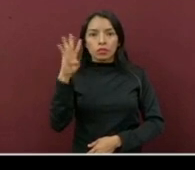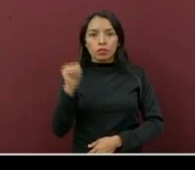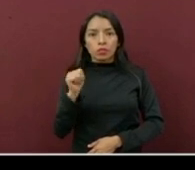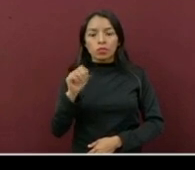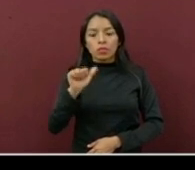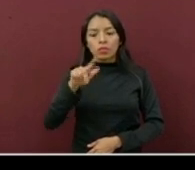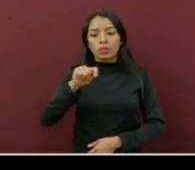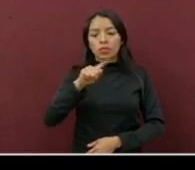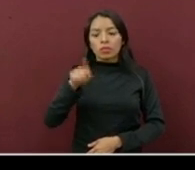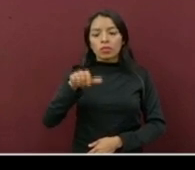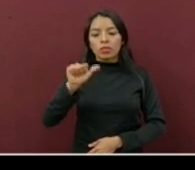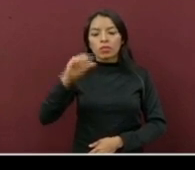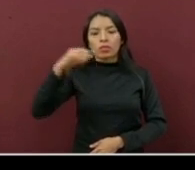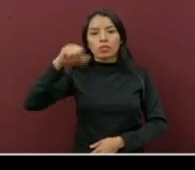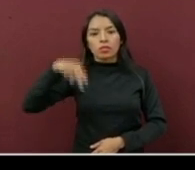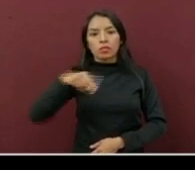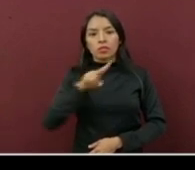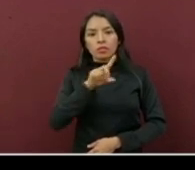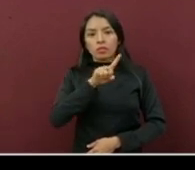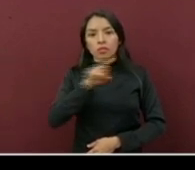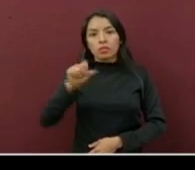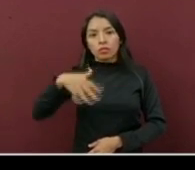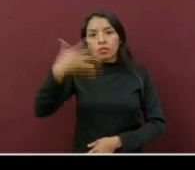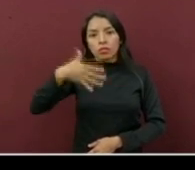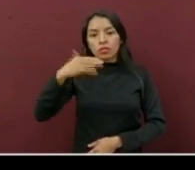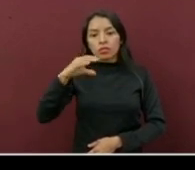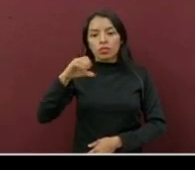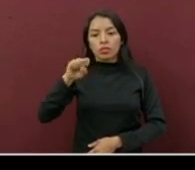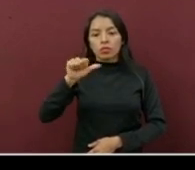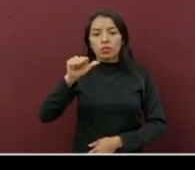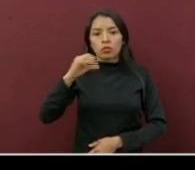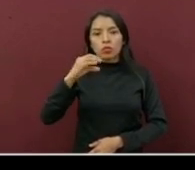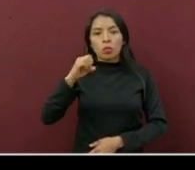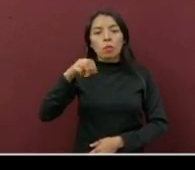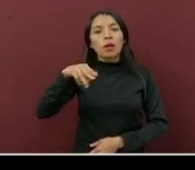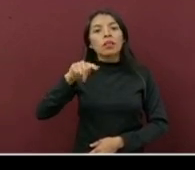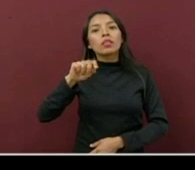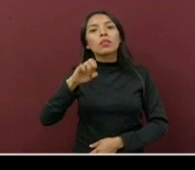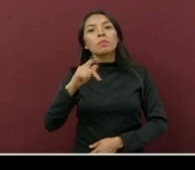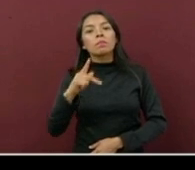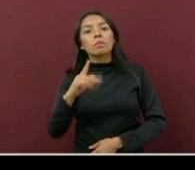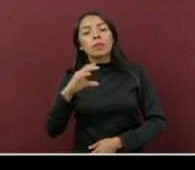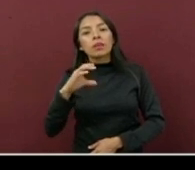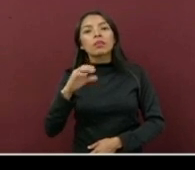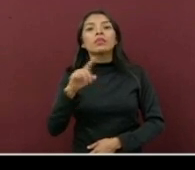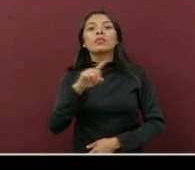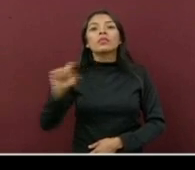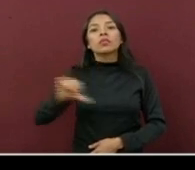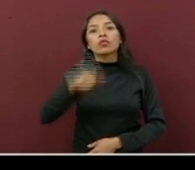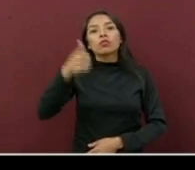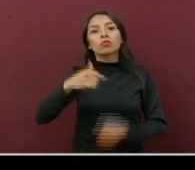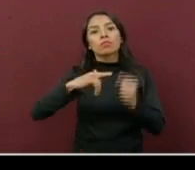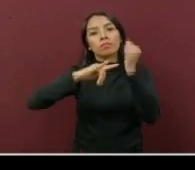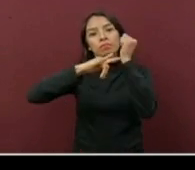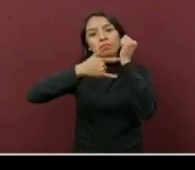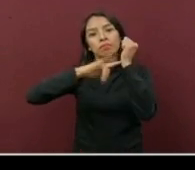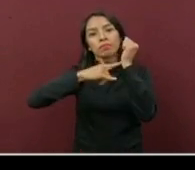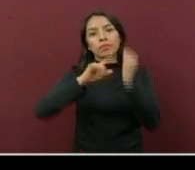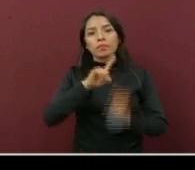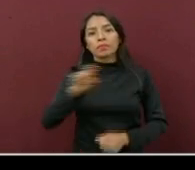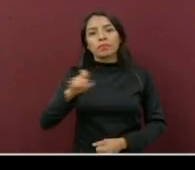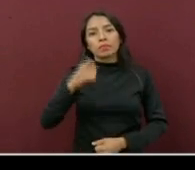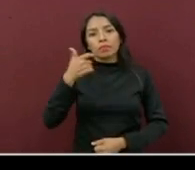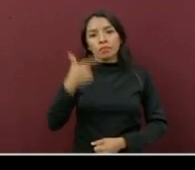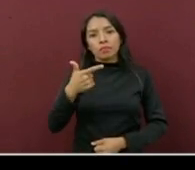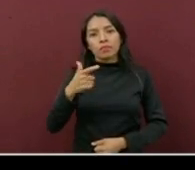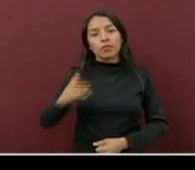atzacán 115 y coscomatepec con 111 manlio fabio altamirano 107